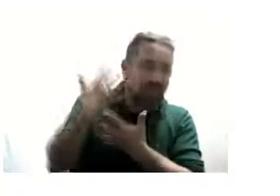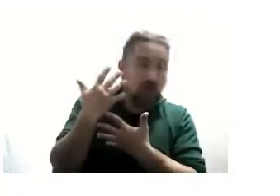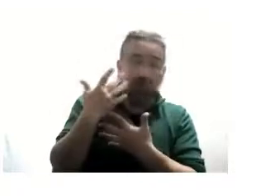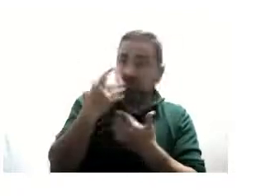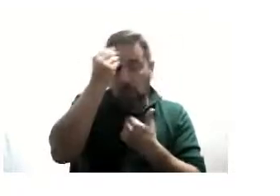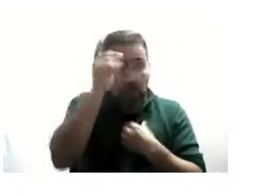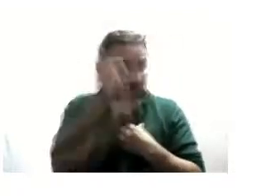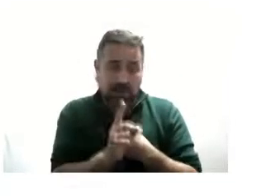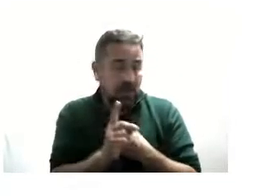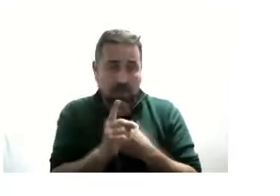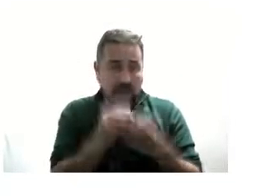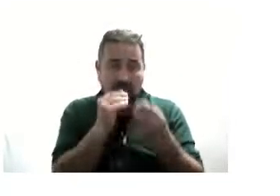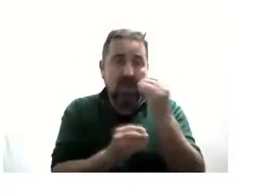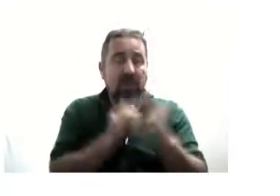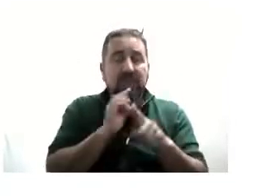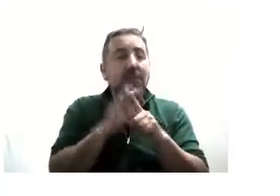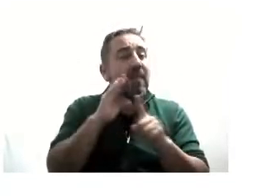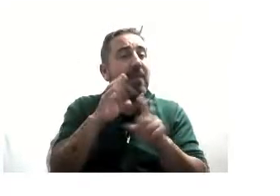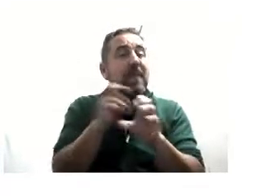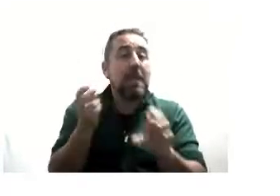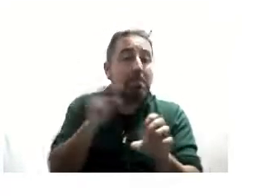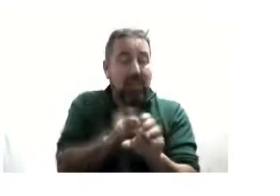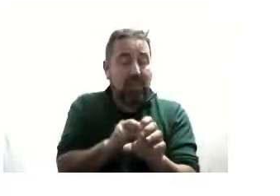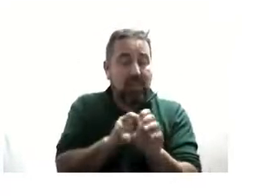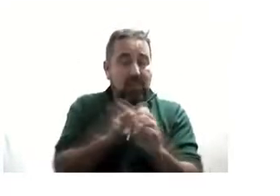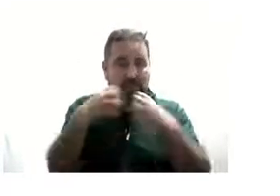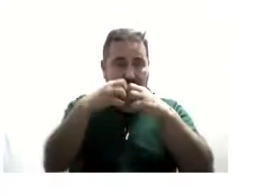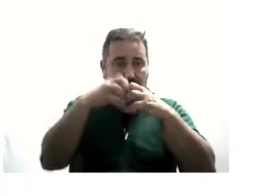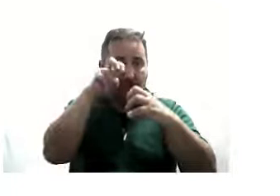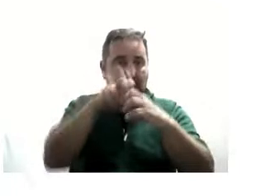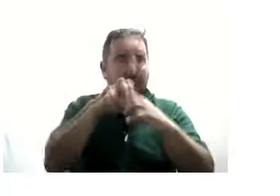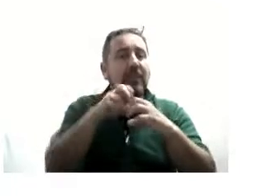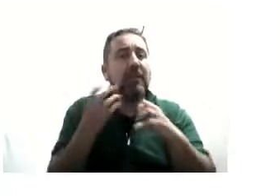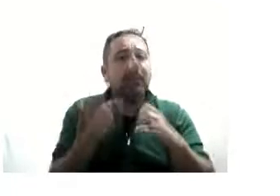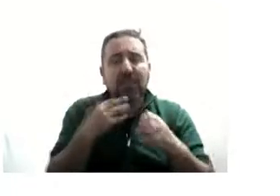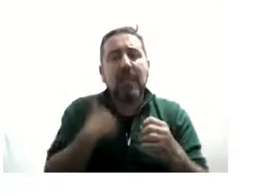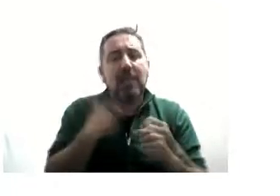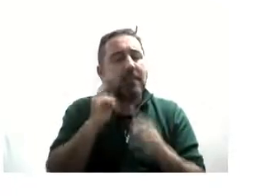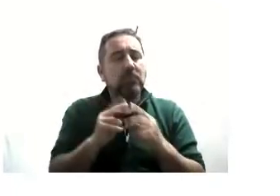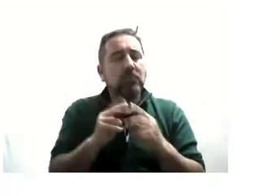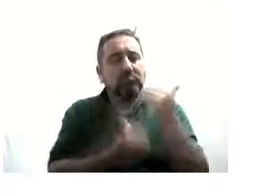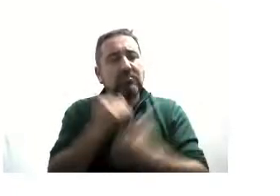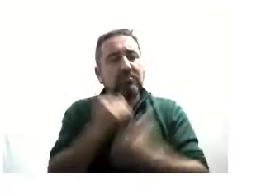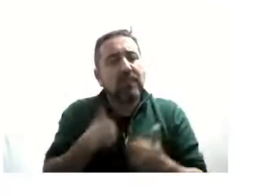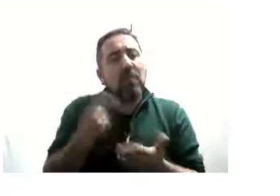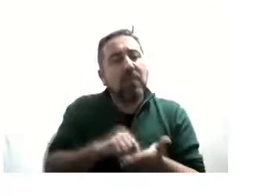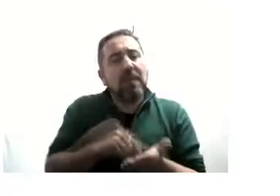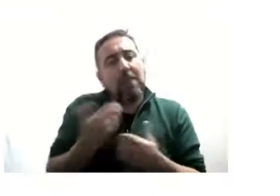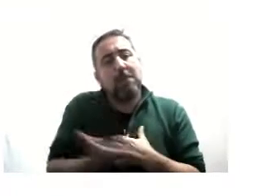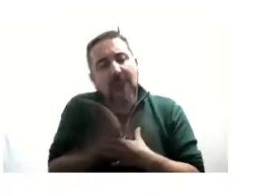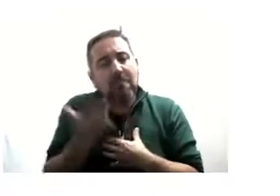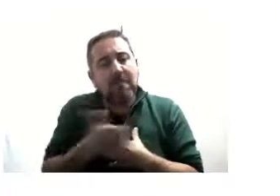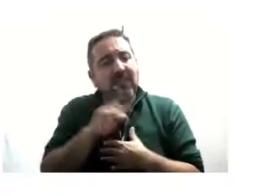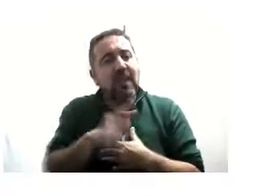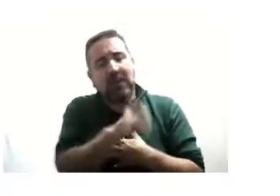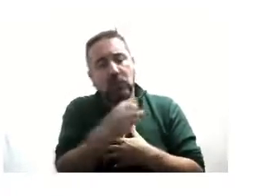de entrada un implante de tronco cerebral en estos casos, pero por la experiencia que vamos teniendo hoy en día, cada vez se van poniendo más con mejores